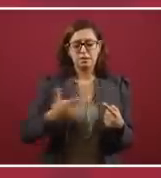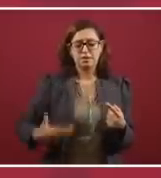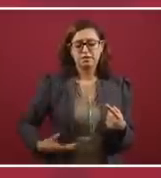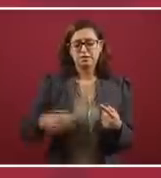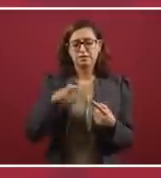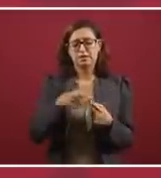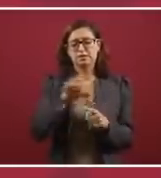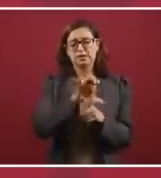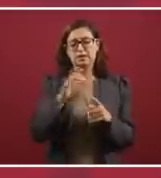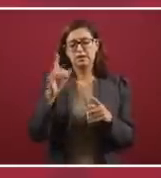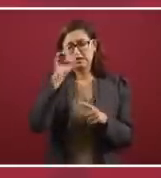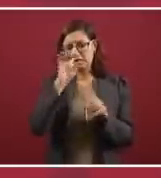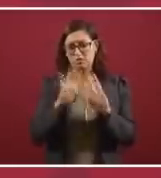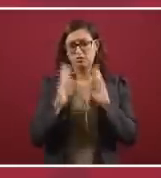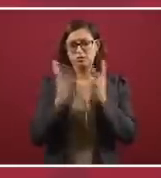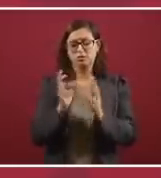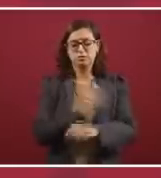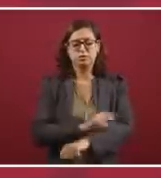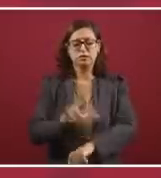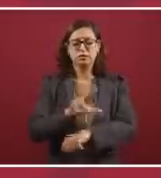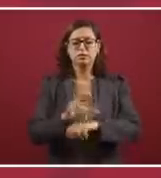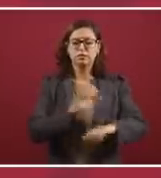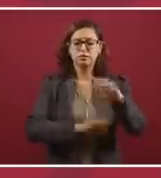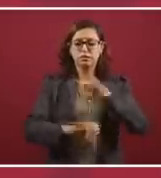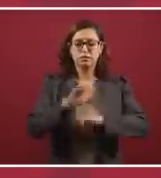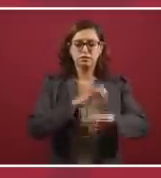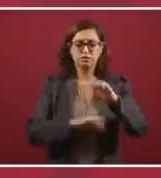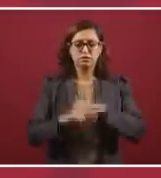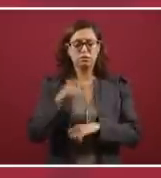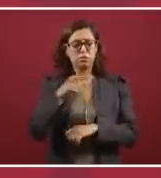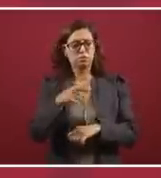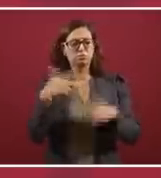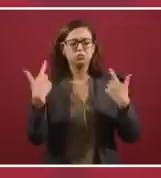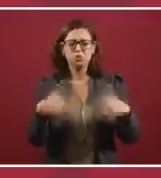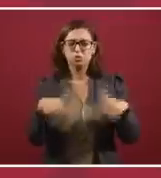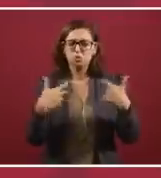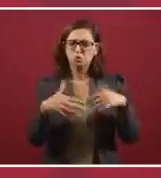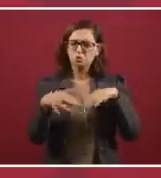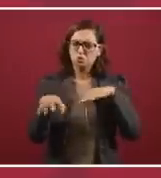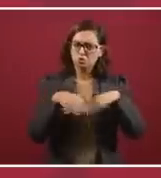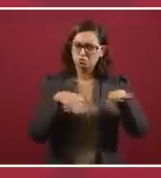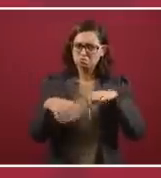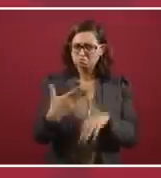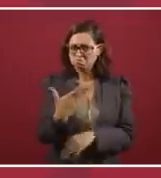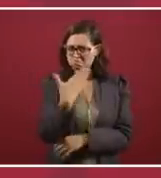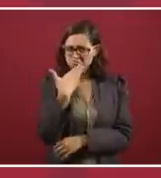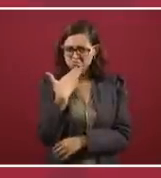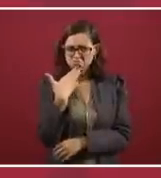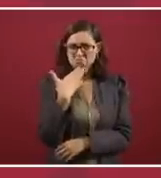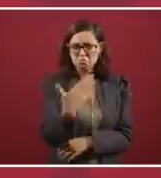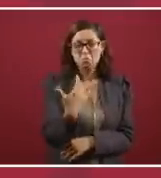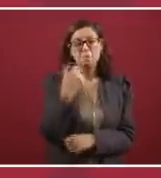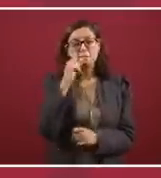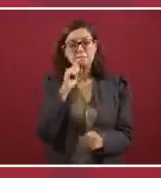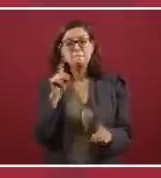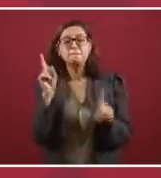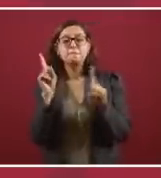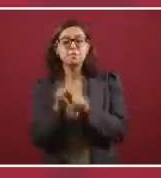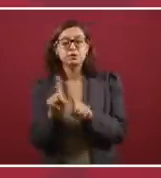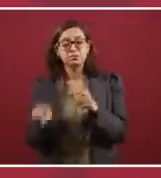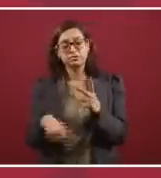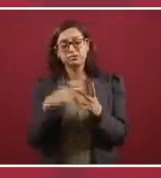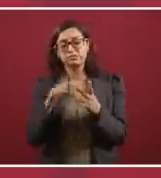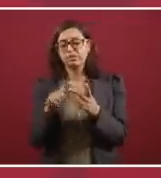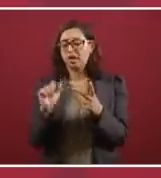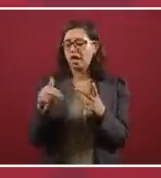Coordinador Empresarial, por sus buenos oficios. Lo mismo a